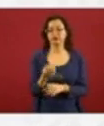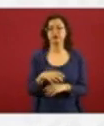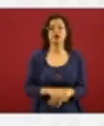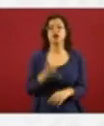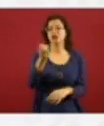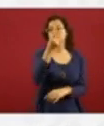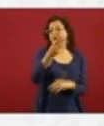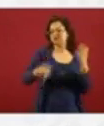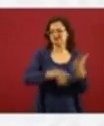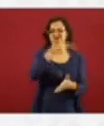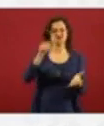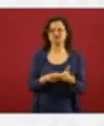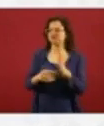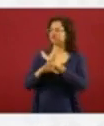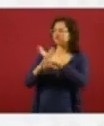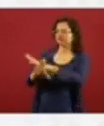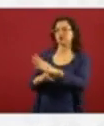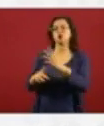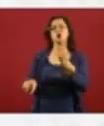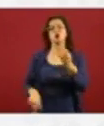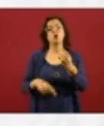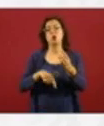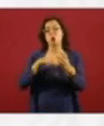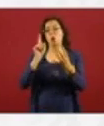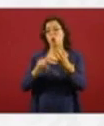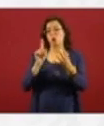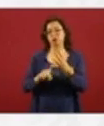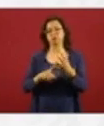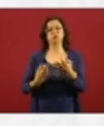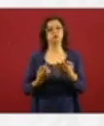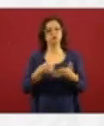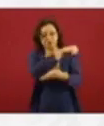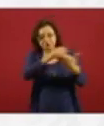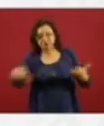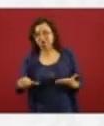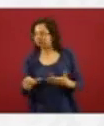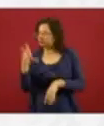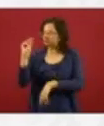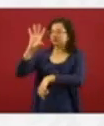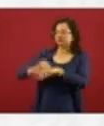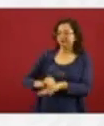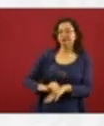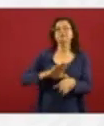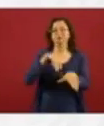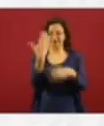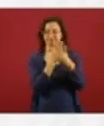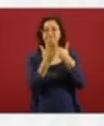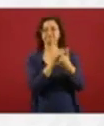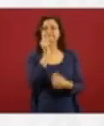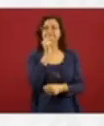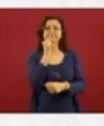ser verificadas, una se negó a que le colocáramos los sellos. Lo vamos a estar haciendo con el apoyo de Fuerza